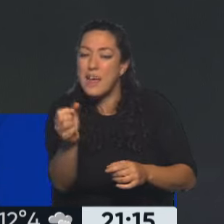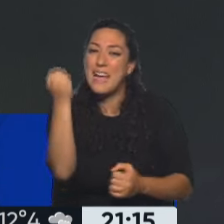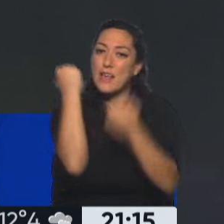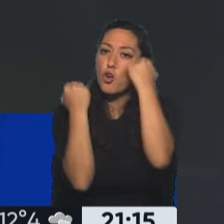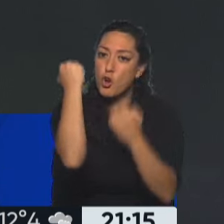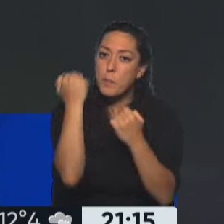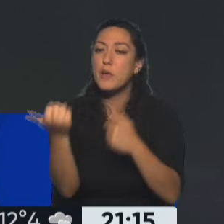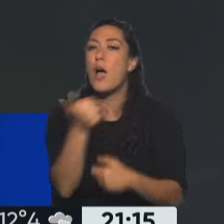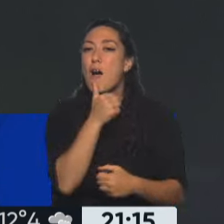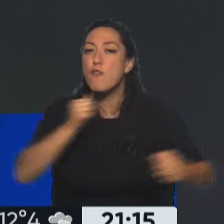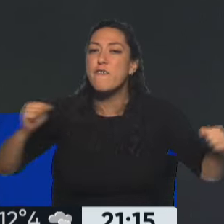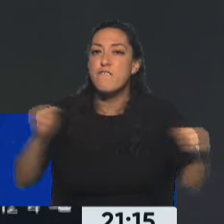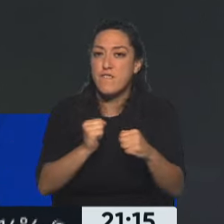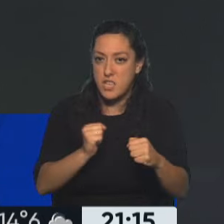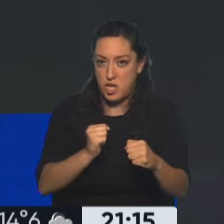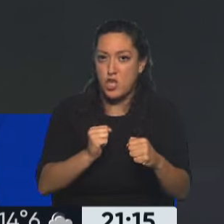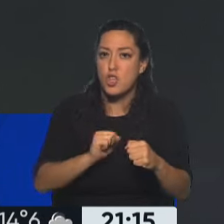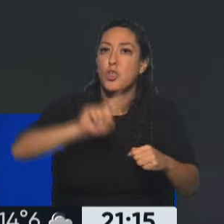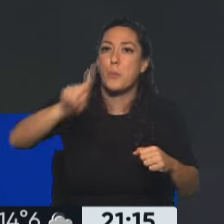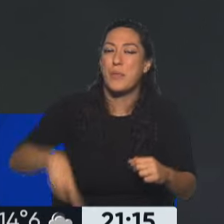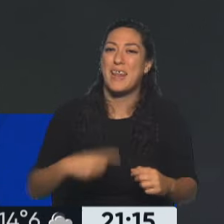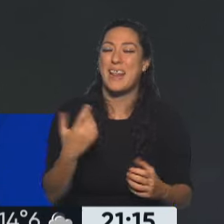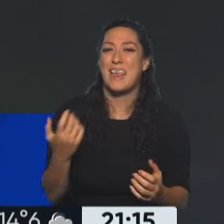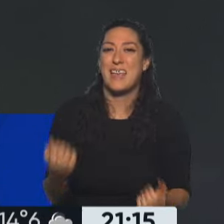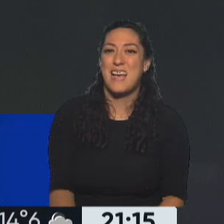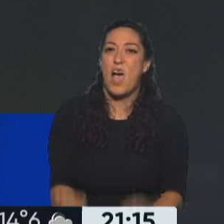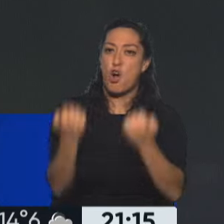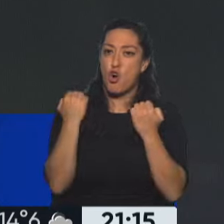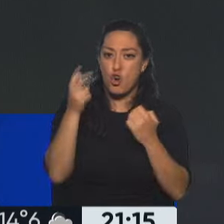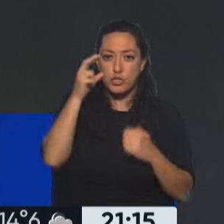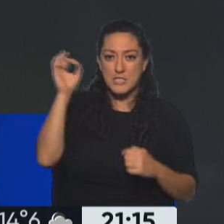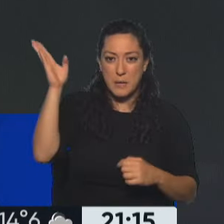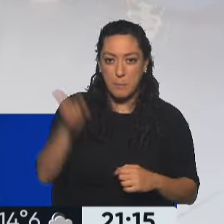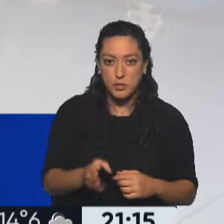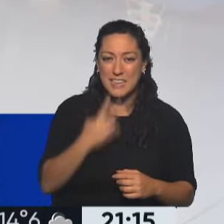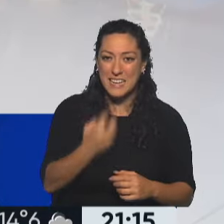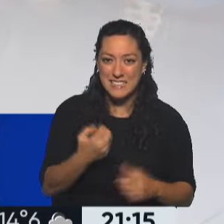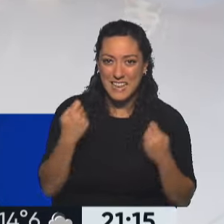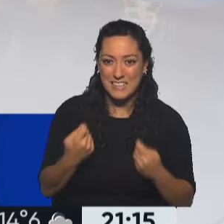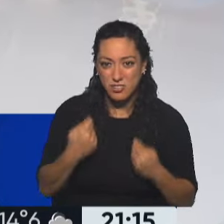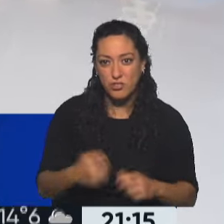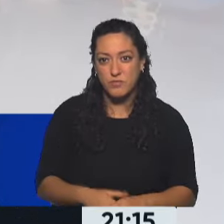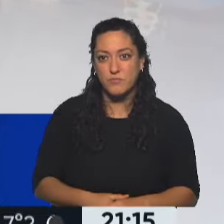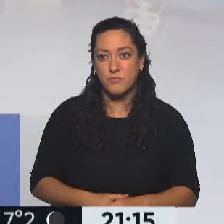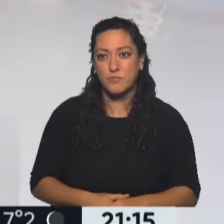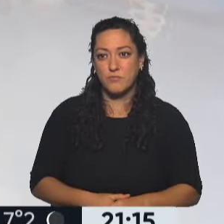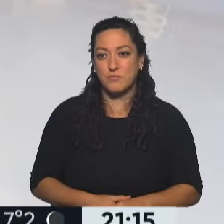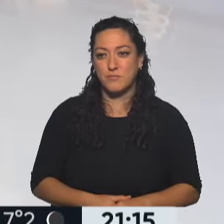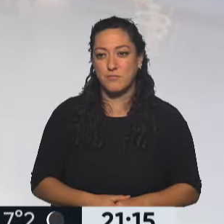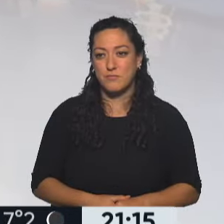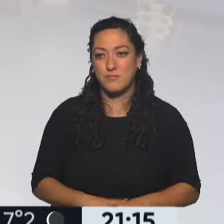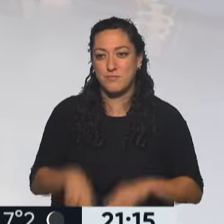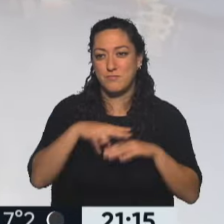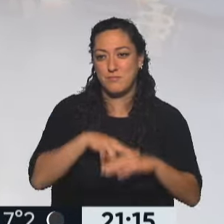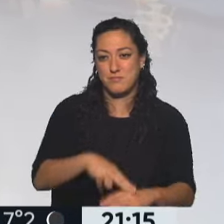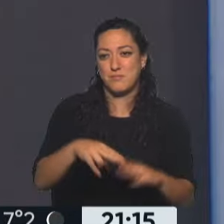con agua fría. Esto va a ayudar a reducir en un 80% el consumo de la electricidad. Bien, tomo los consejos y agregamos